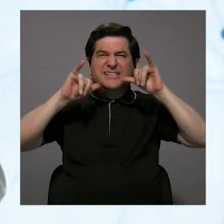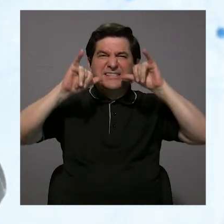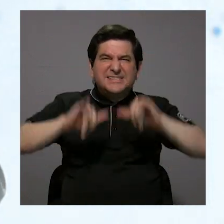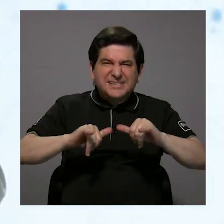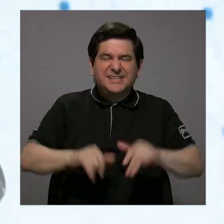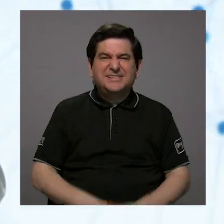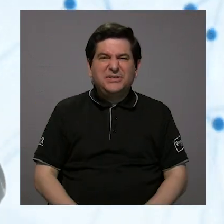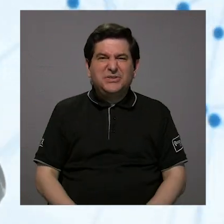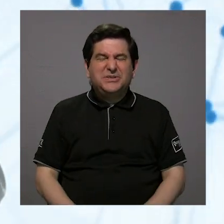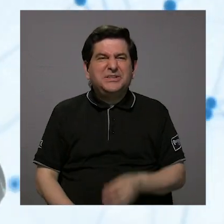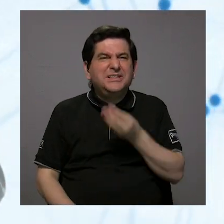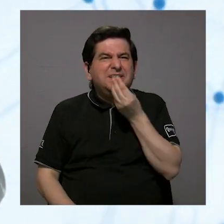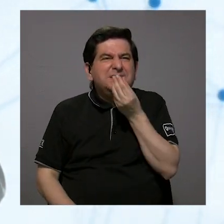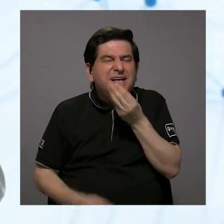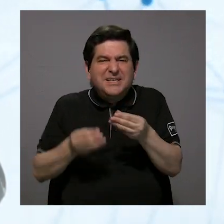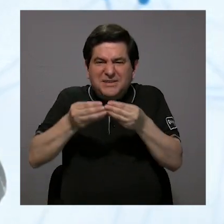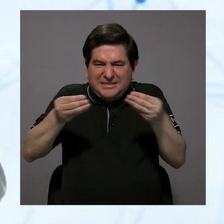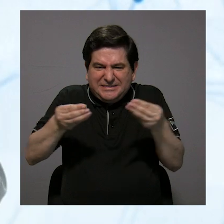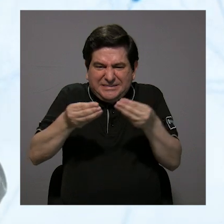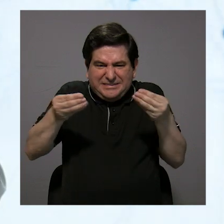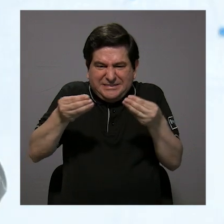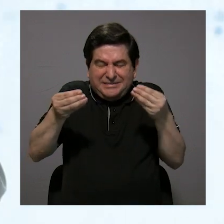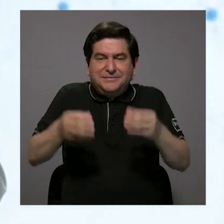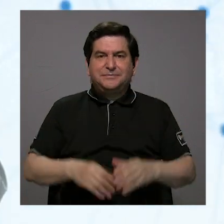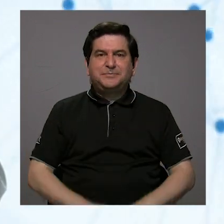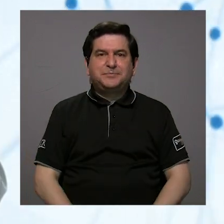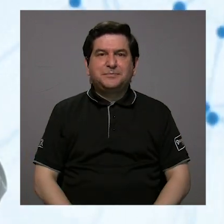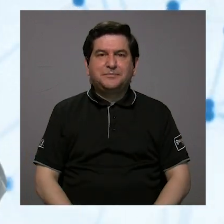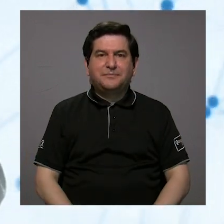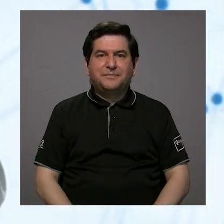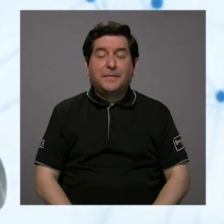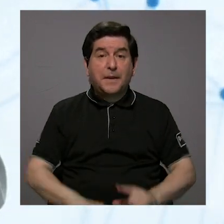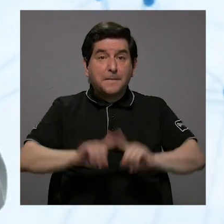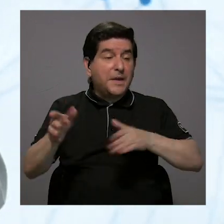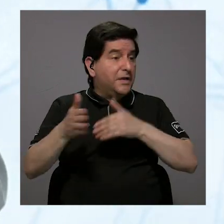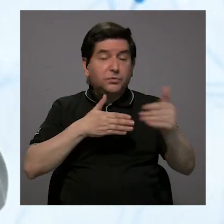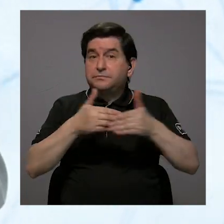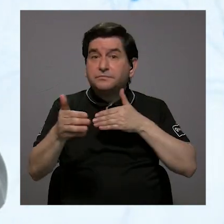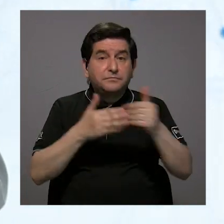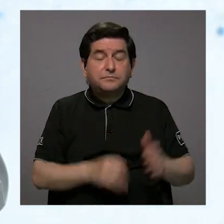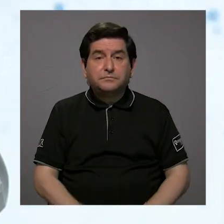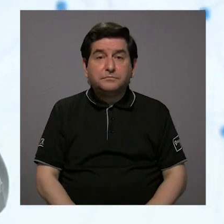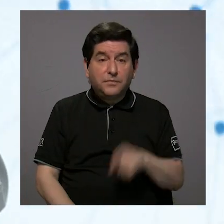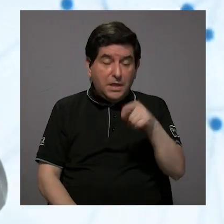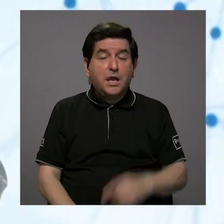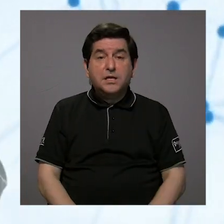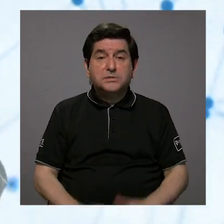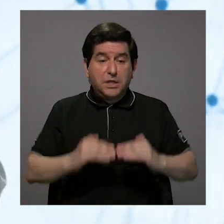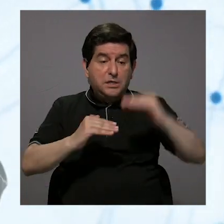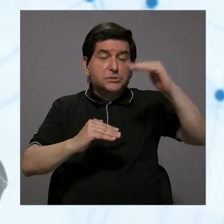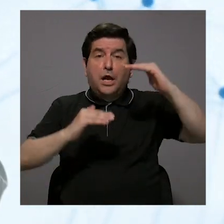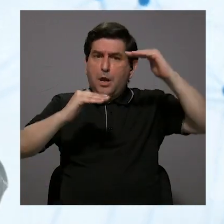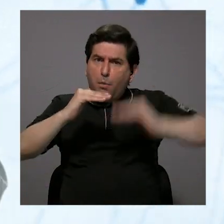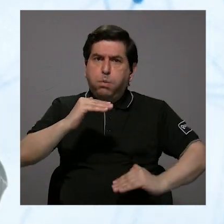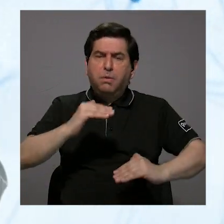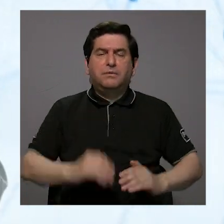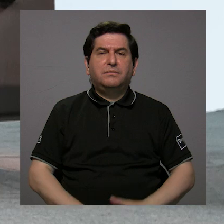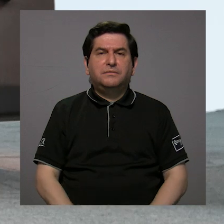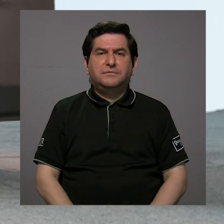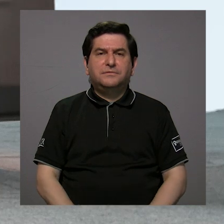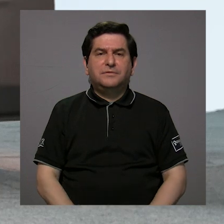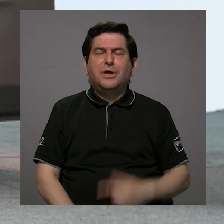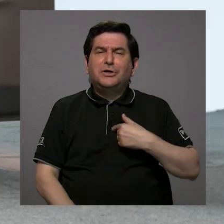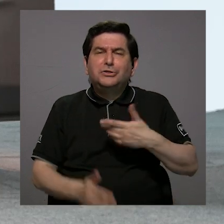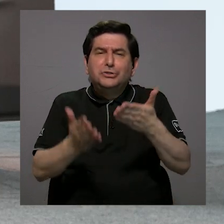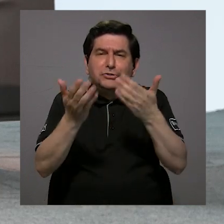sensación de saliva espesa en la boca. Pero aún eso fue una escala bajísima. Sí, quiero